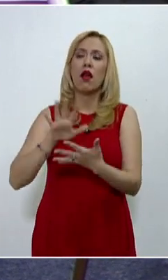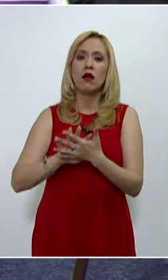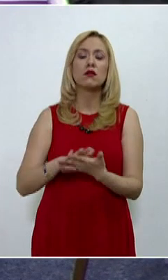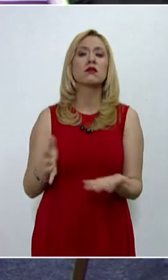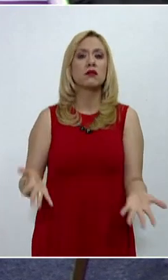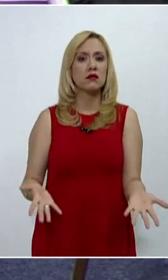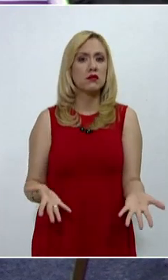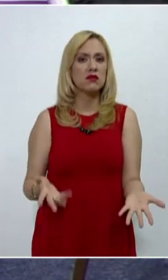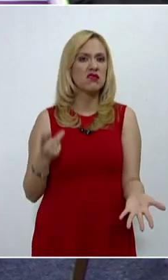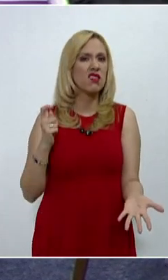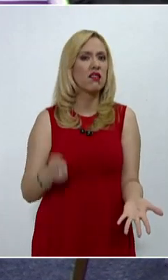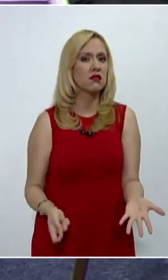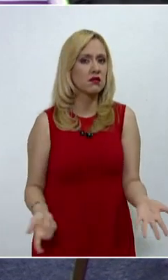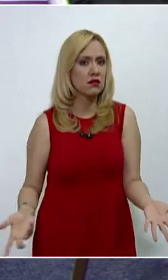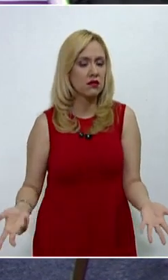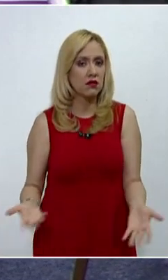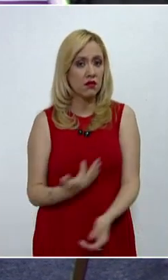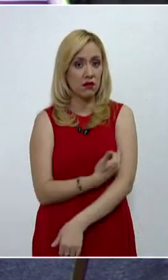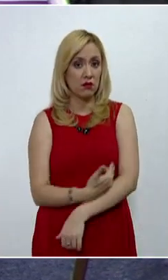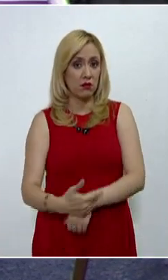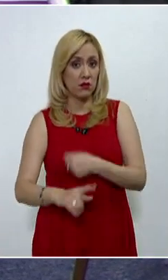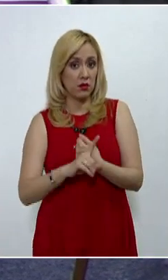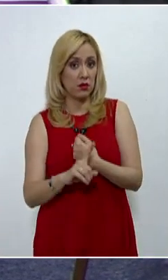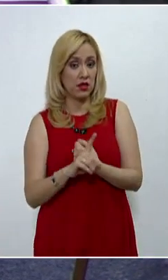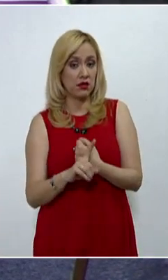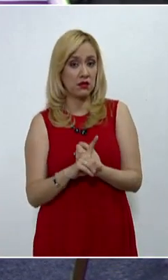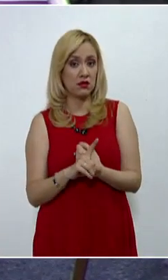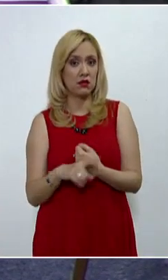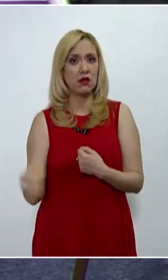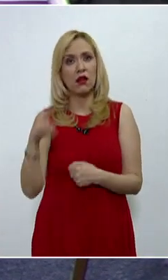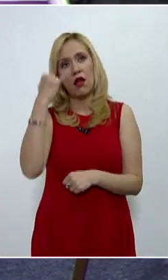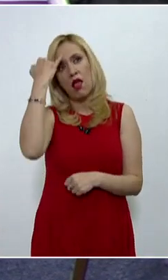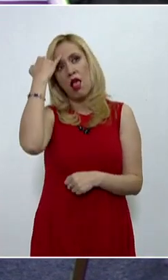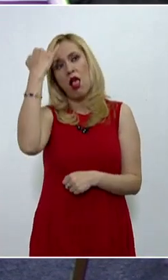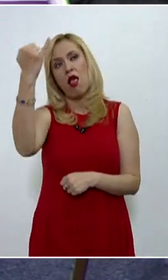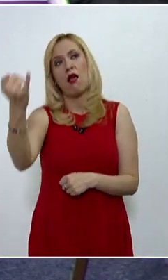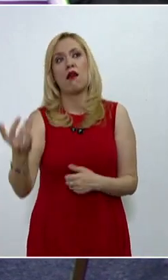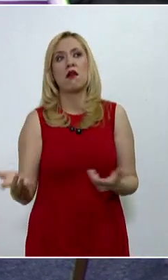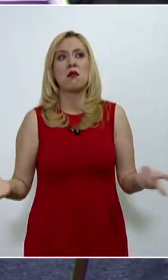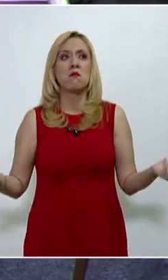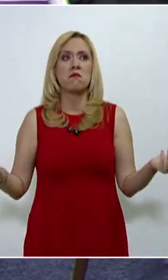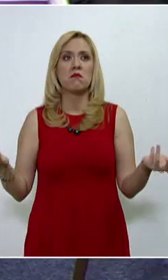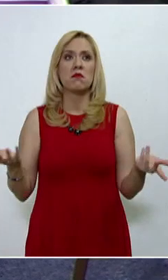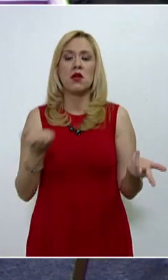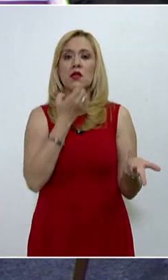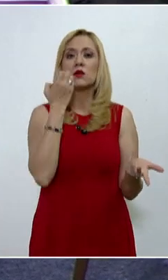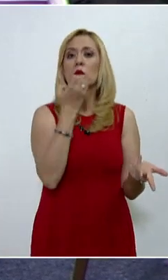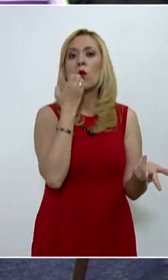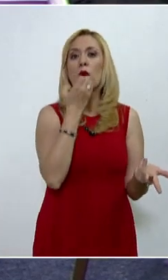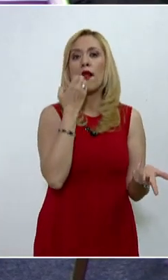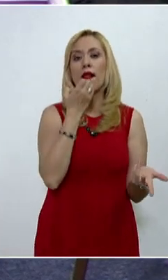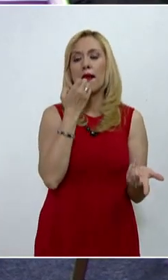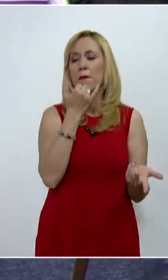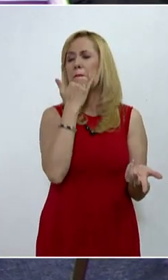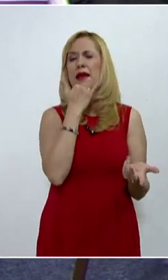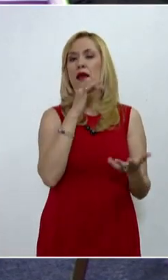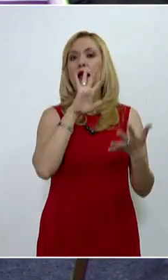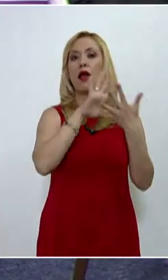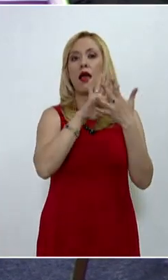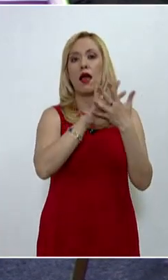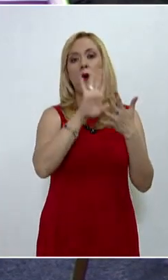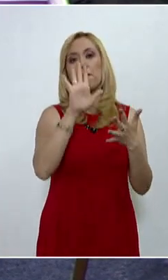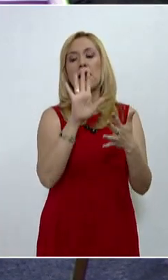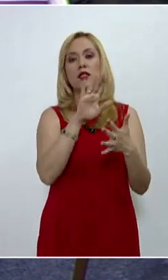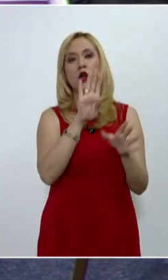¿Qué significa en términos de desintegración familiar? Y también, bueno, esta idea que todos conocemos de que las prisiones son escuelas